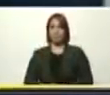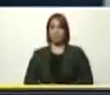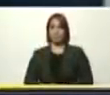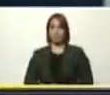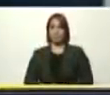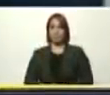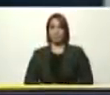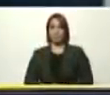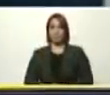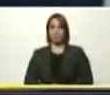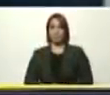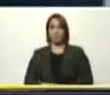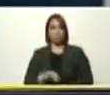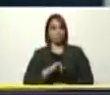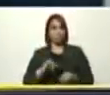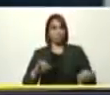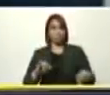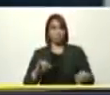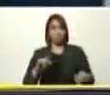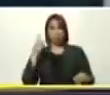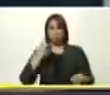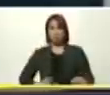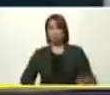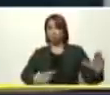Ya, vamos a ponernos esa tarea.